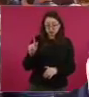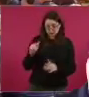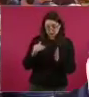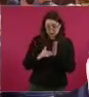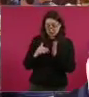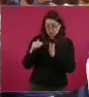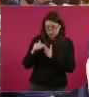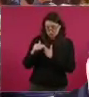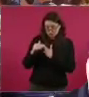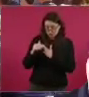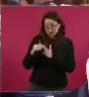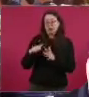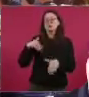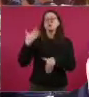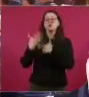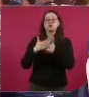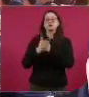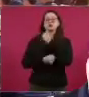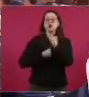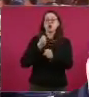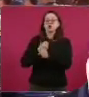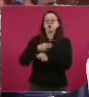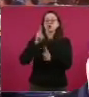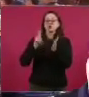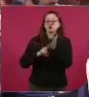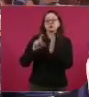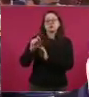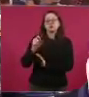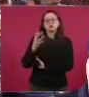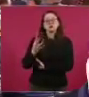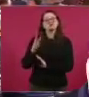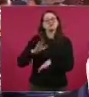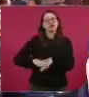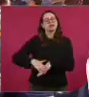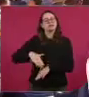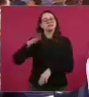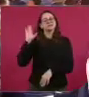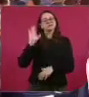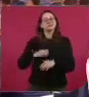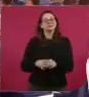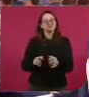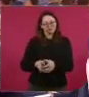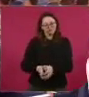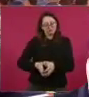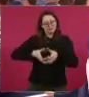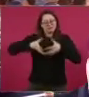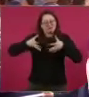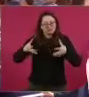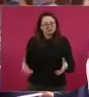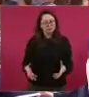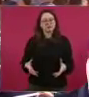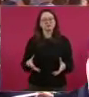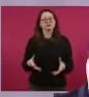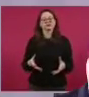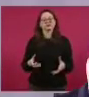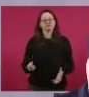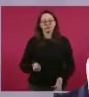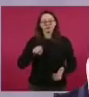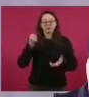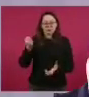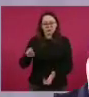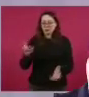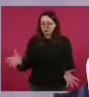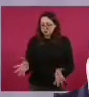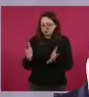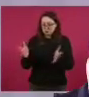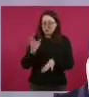$370 millones. Ahora estamos contemplando más para que tengamos más medallas